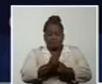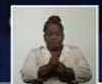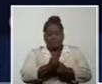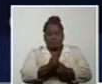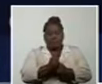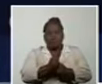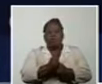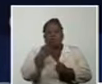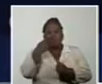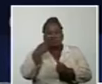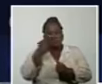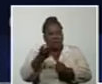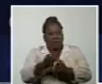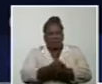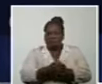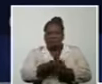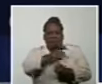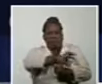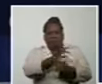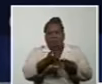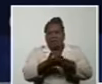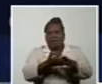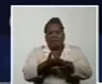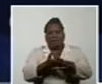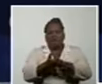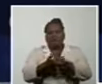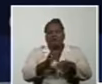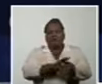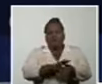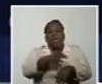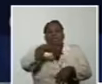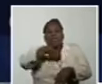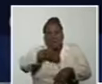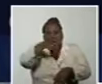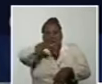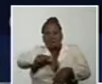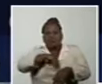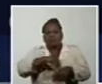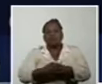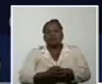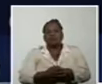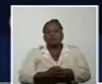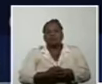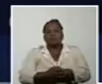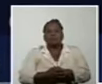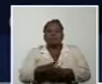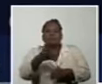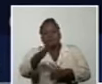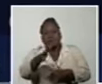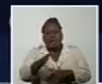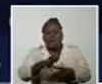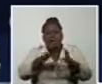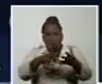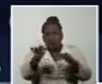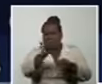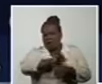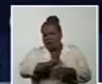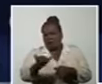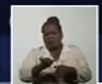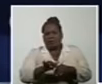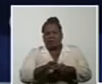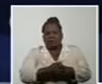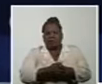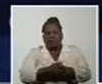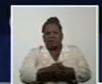visto que son asintomáticos a la enfermedad. Por lo tanto, por ahí andan las cosas. Entre un 30,